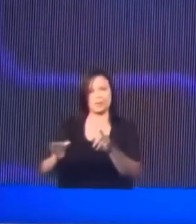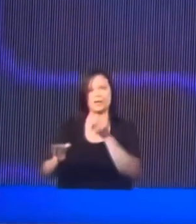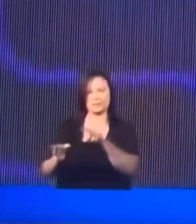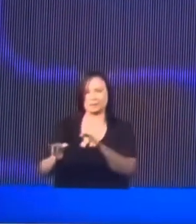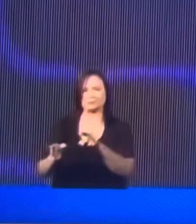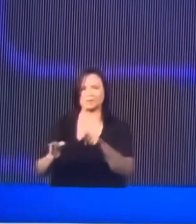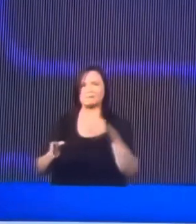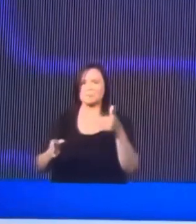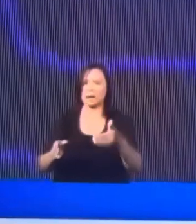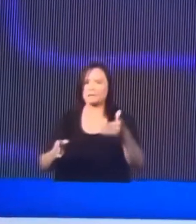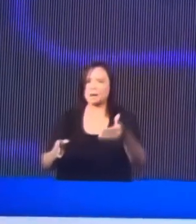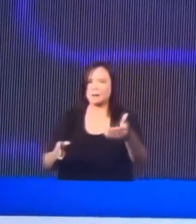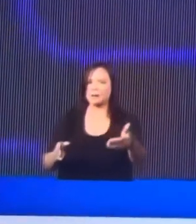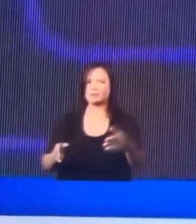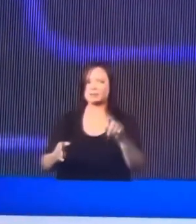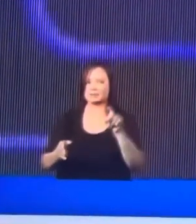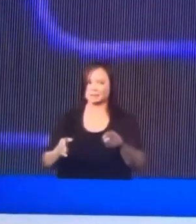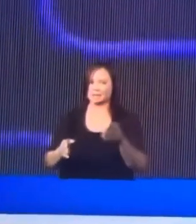que sea.